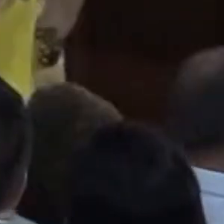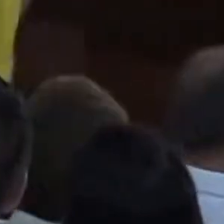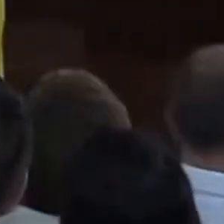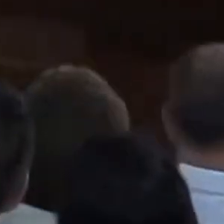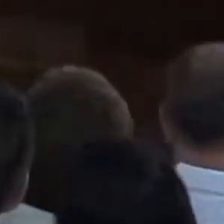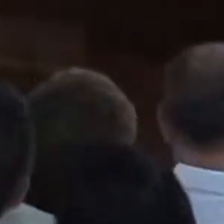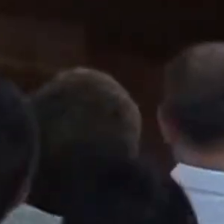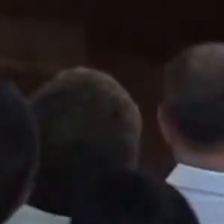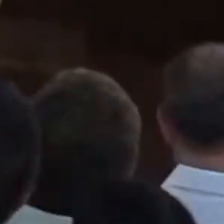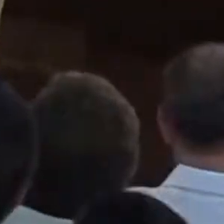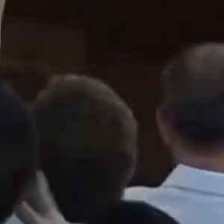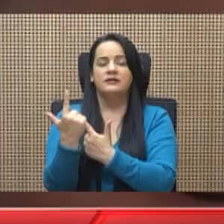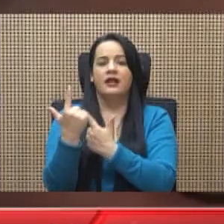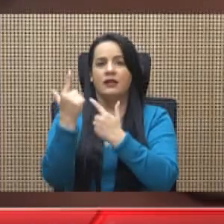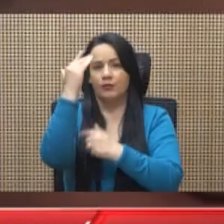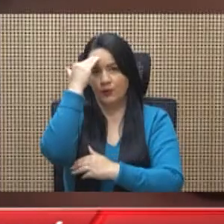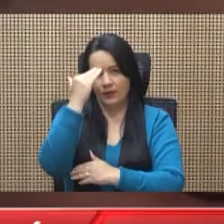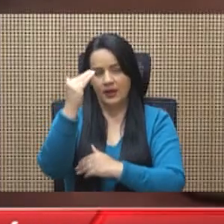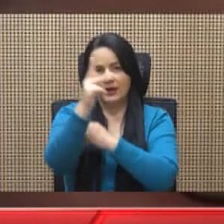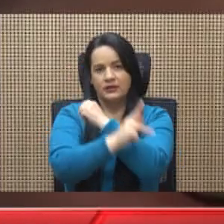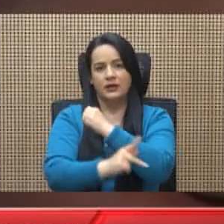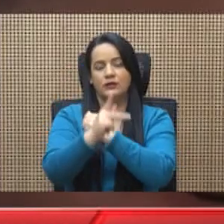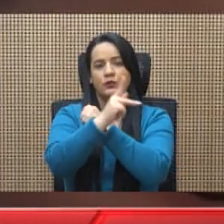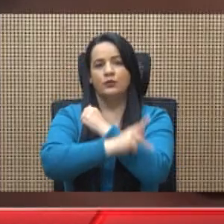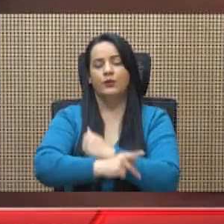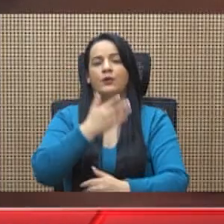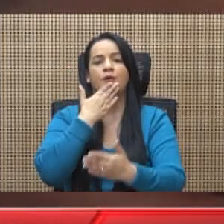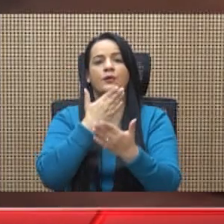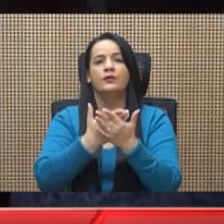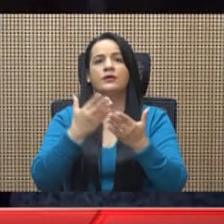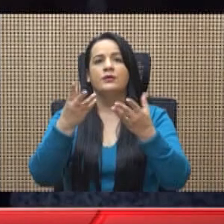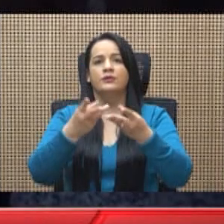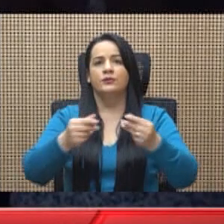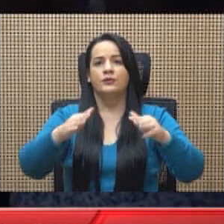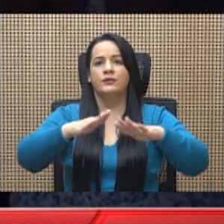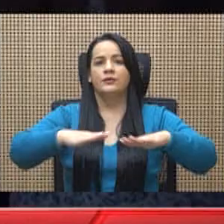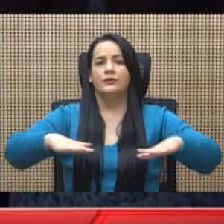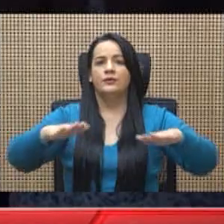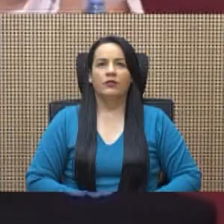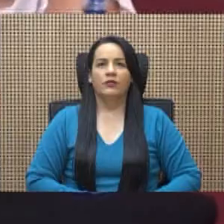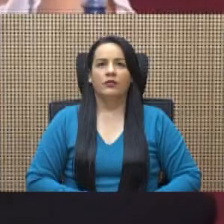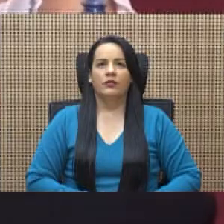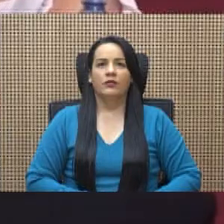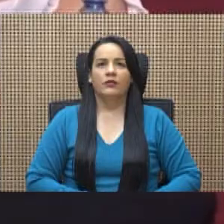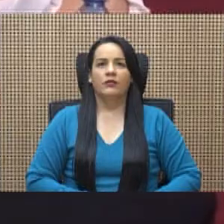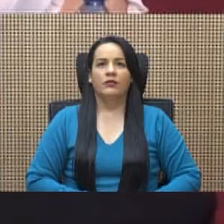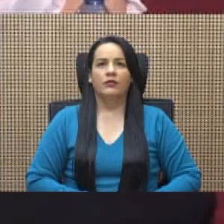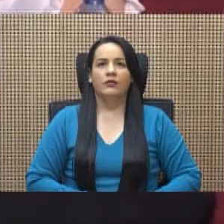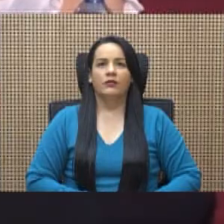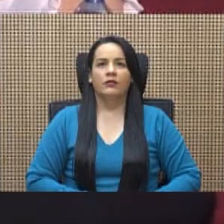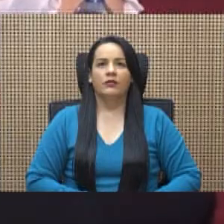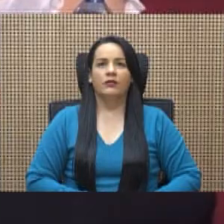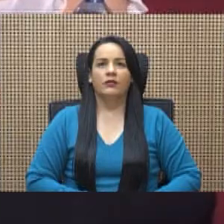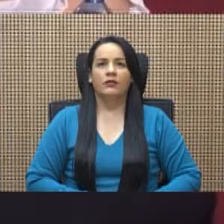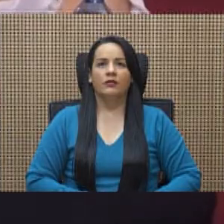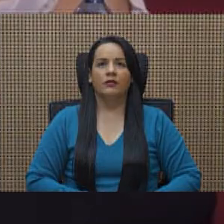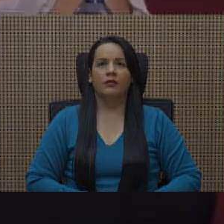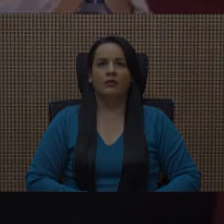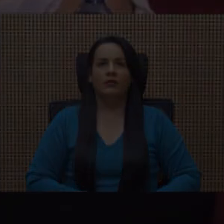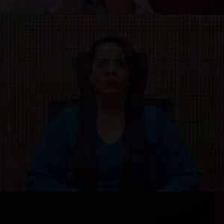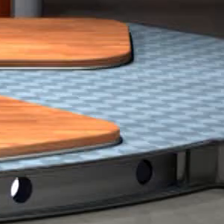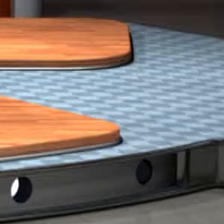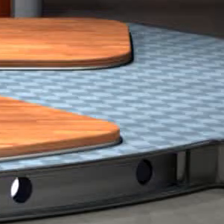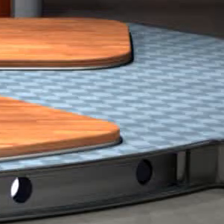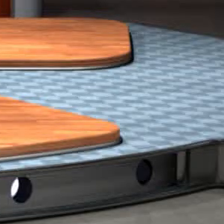con organizaciones sociales enfocados en temas de seguridad narcotráfico infraestructura y educación